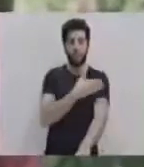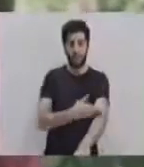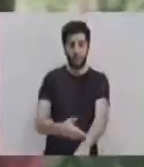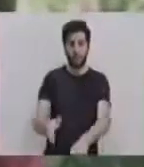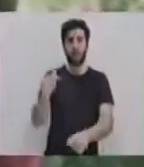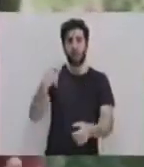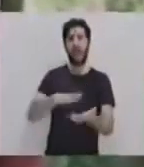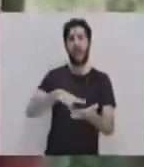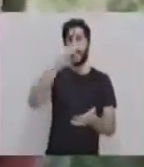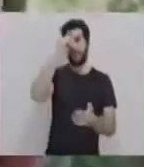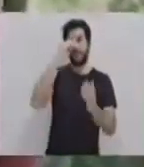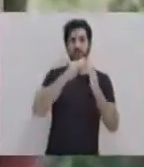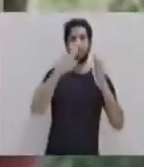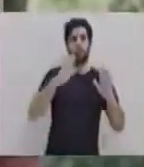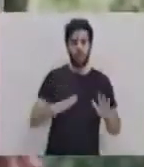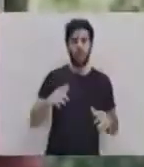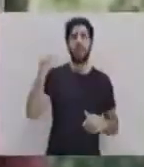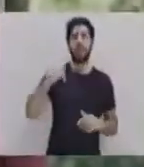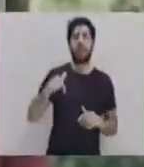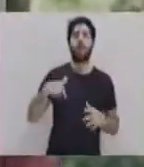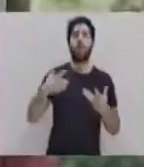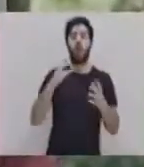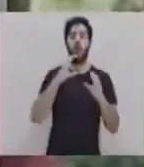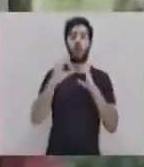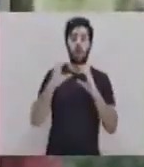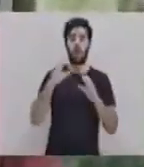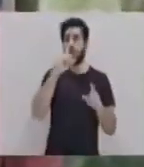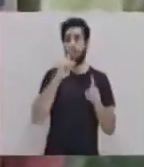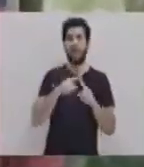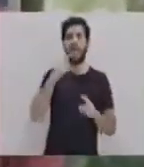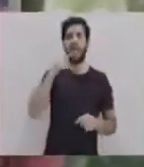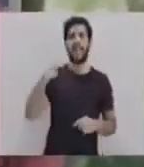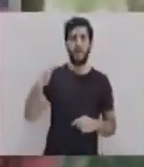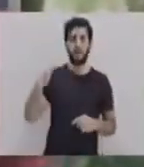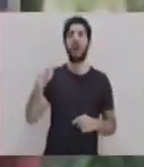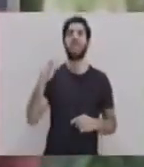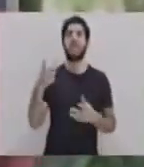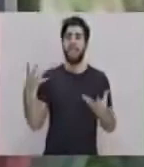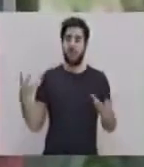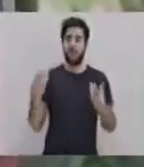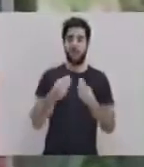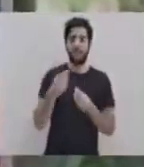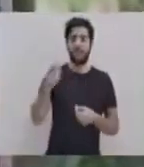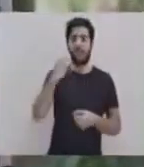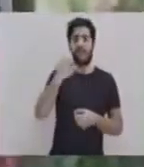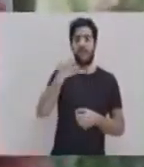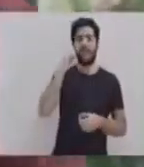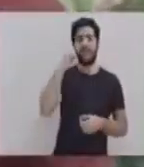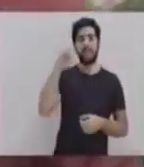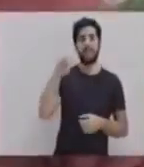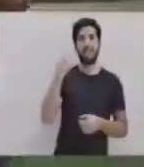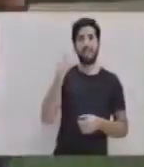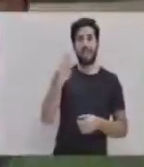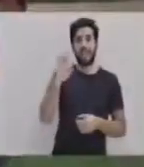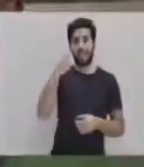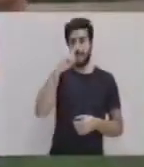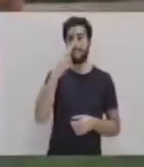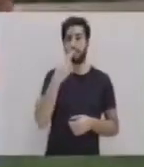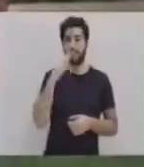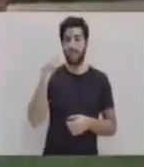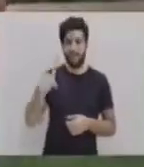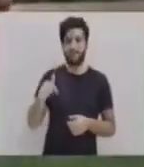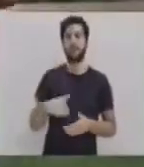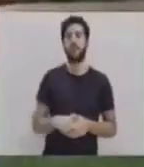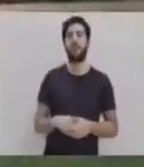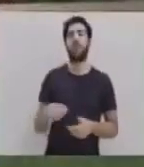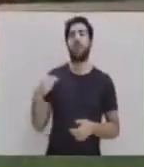Continuamos con su programa Aprendo en Casa. Ahora en el segmento de comunicación y lenguaje nos acompaña Elizabeth Arriaga. Elizabeth, bienvenida. ¿Sobre qué tema vamos